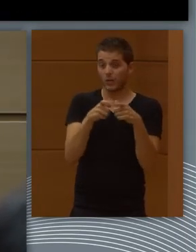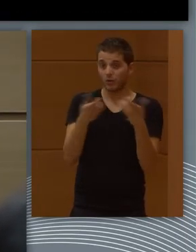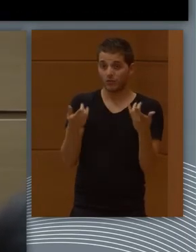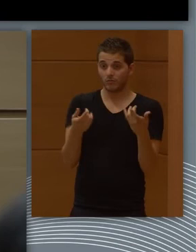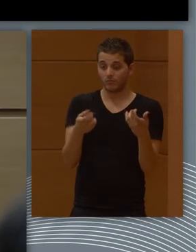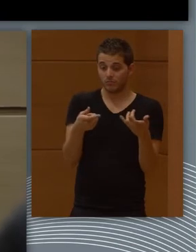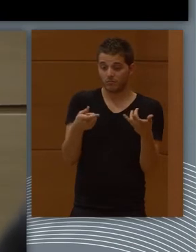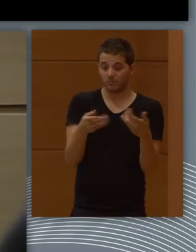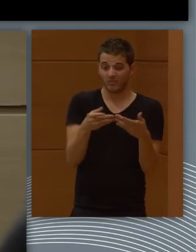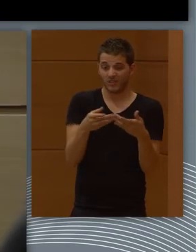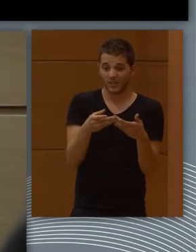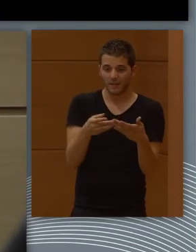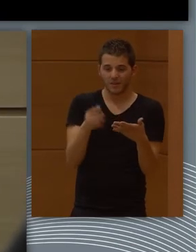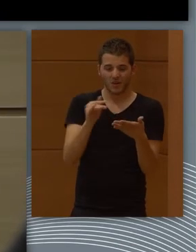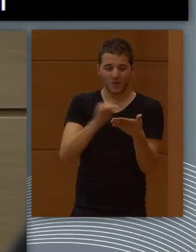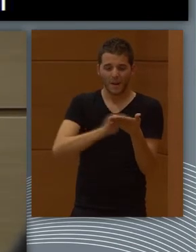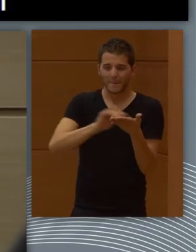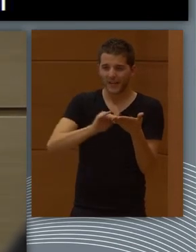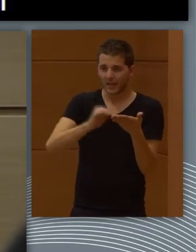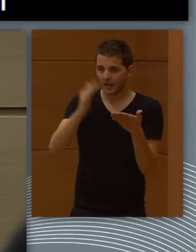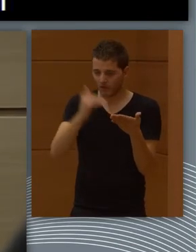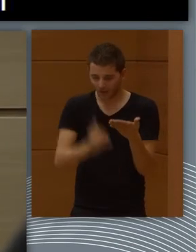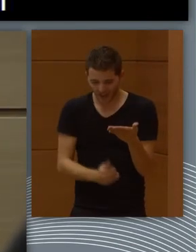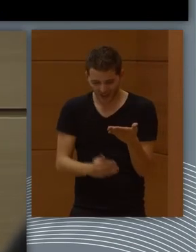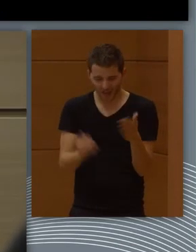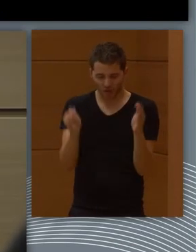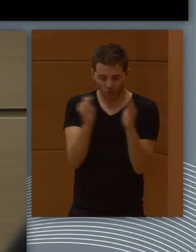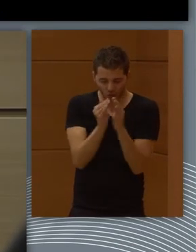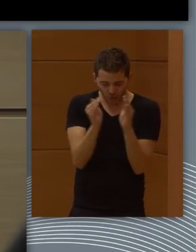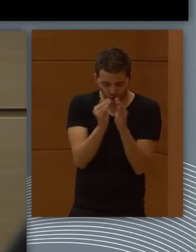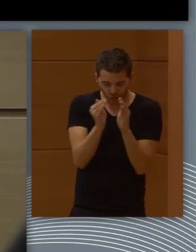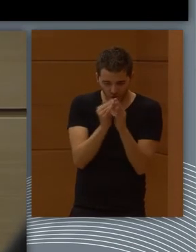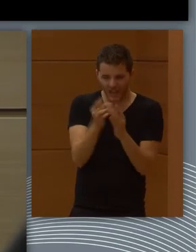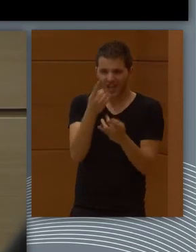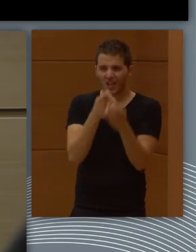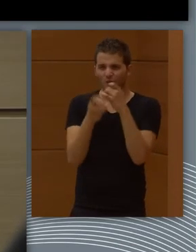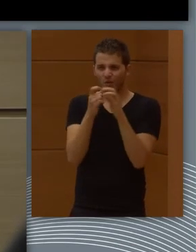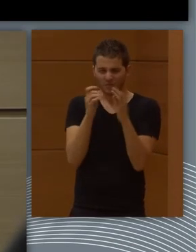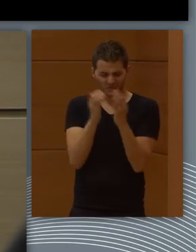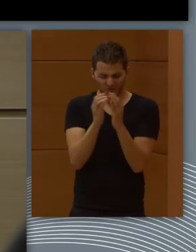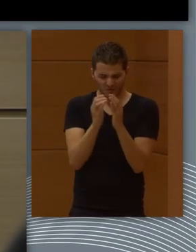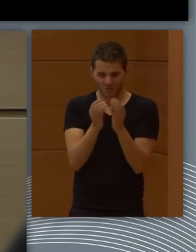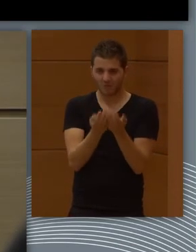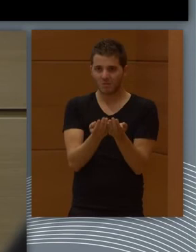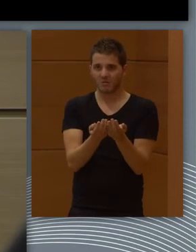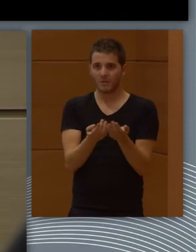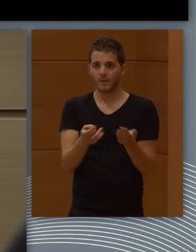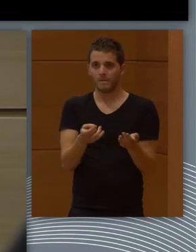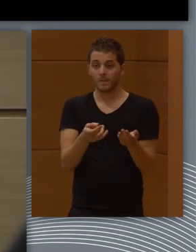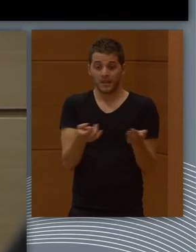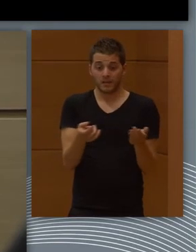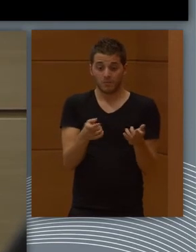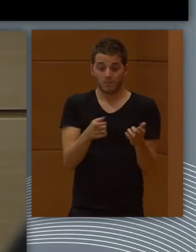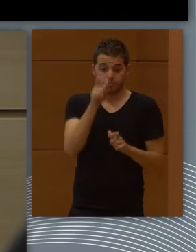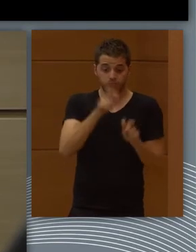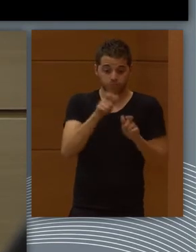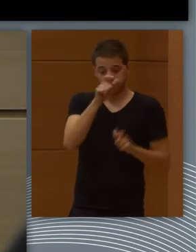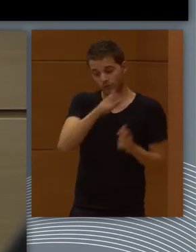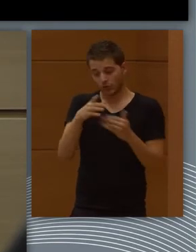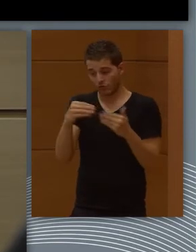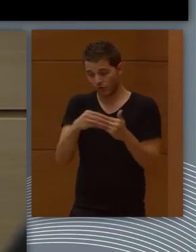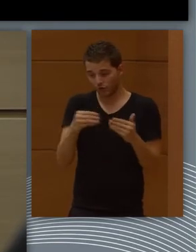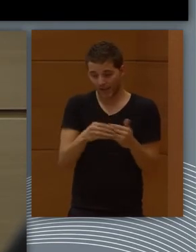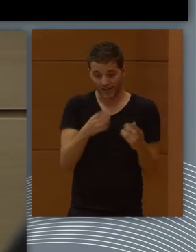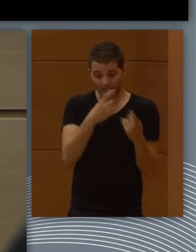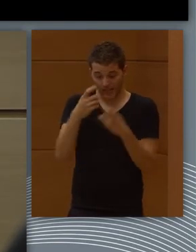pero no tiene información en braille, es pequeño y no cabe toda la información pues que necesitamos determinados perfiles de